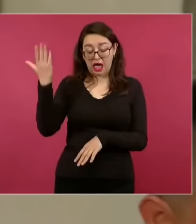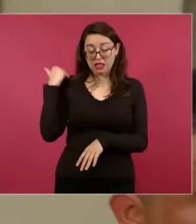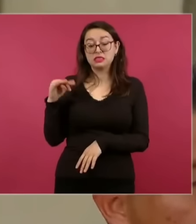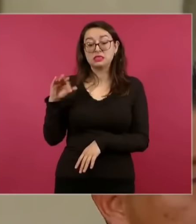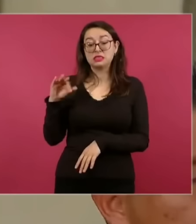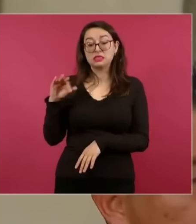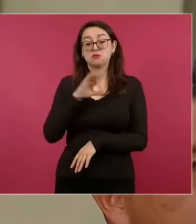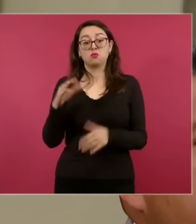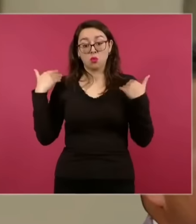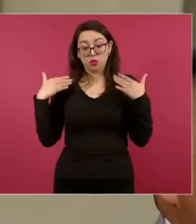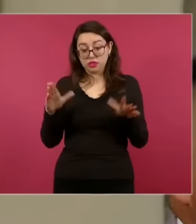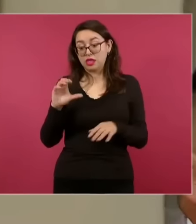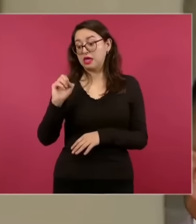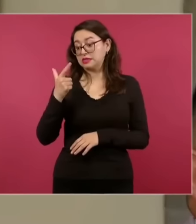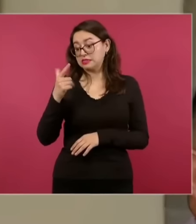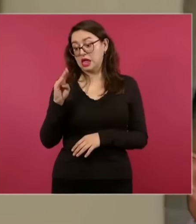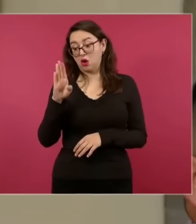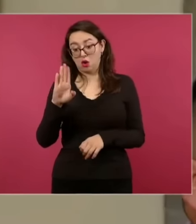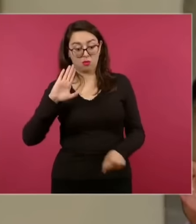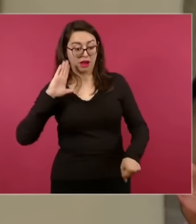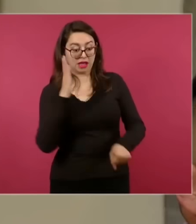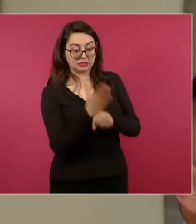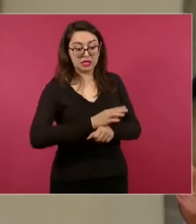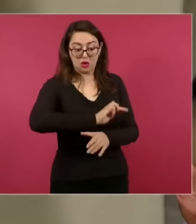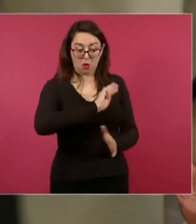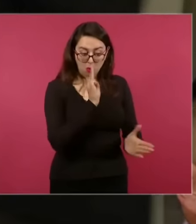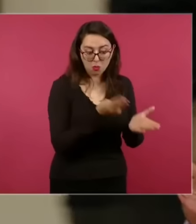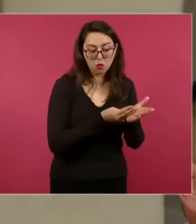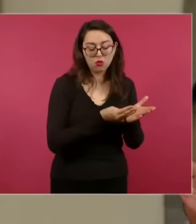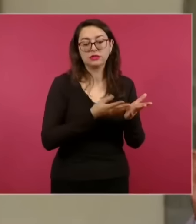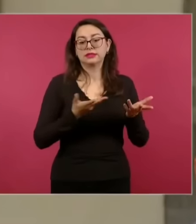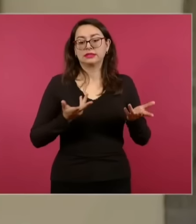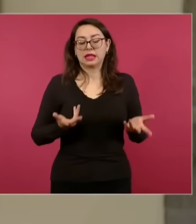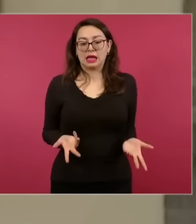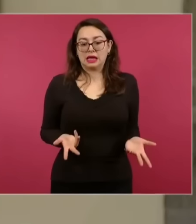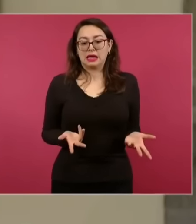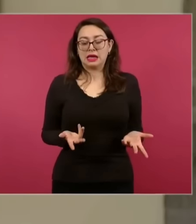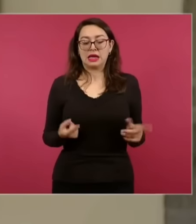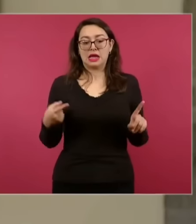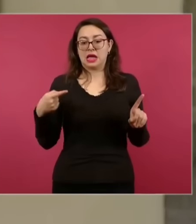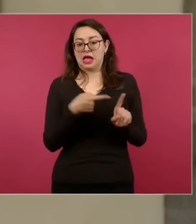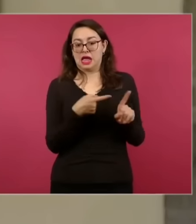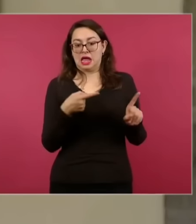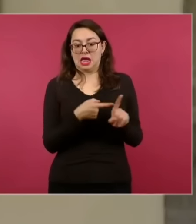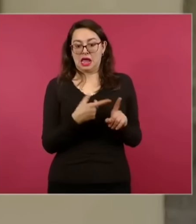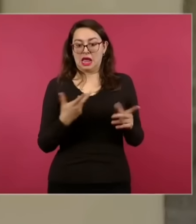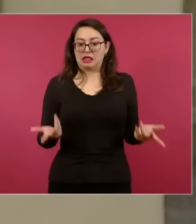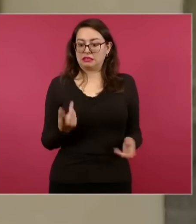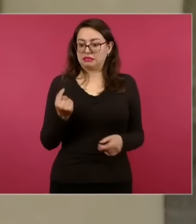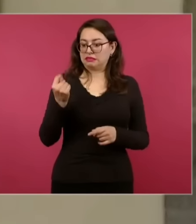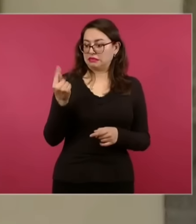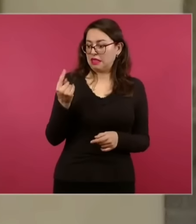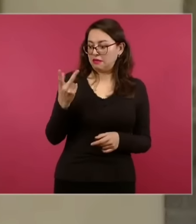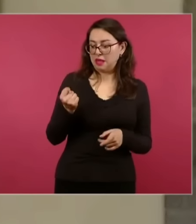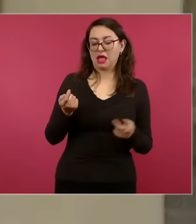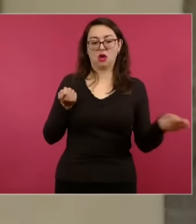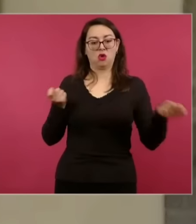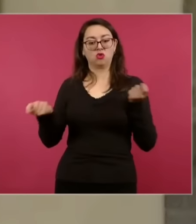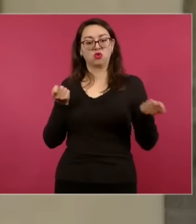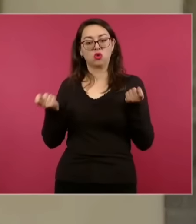de gobernación o había multas o había algo. Además de que él obtuvo esos canales de una